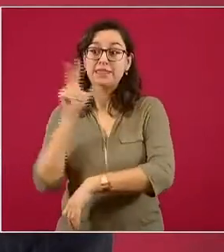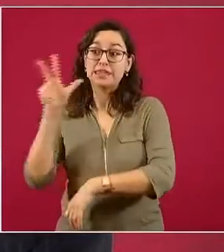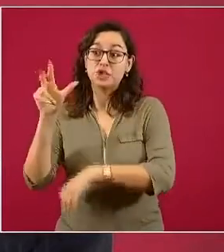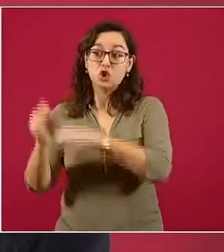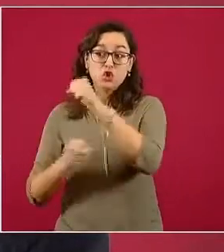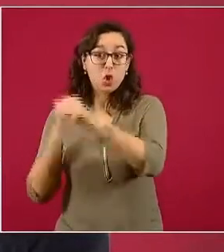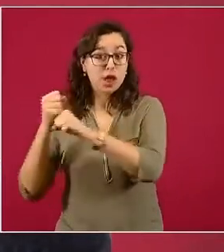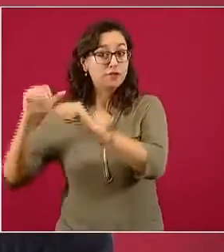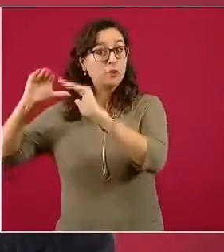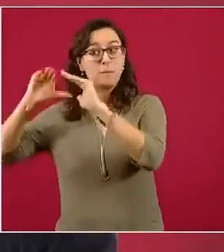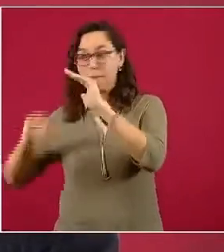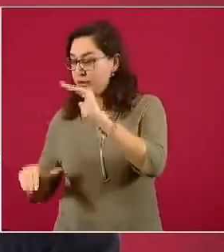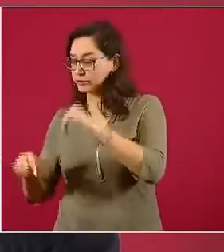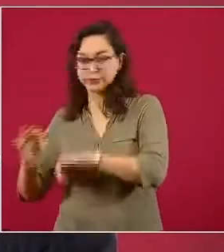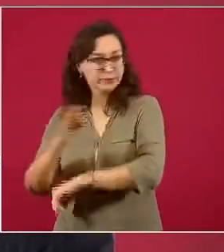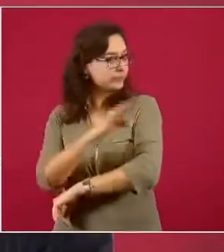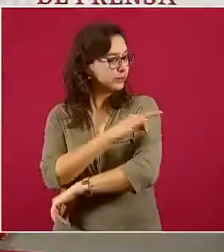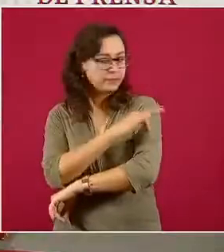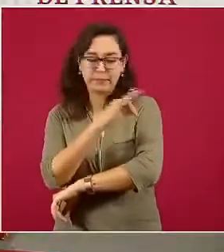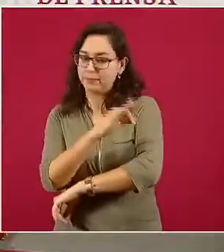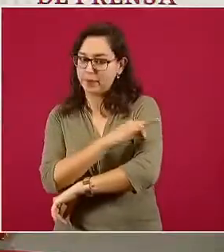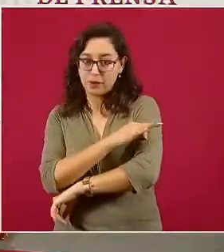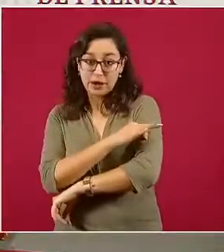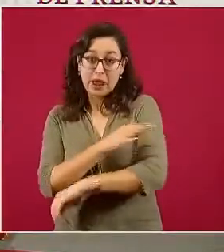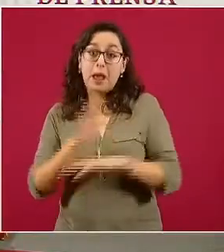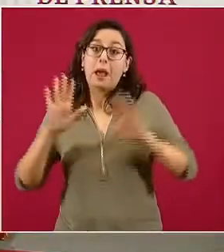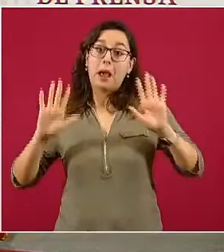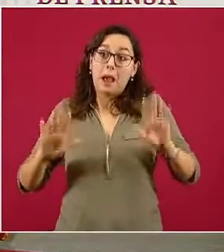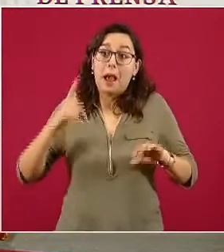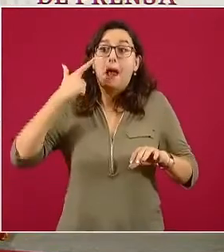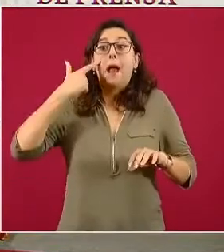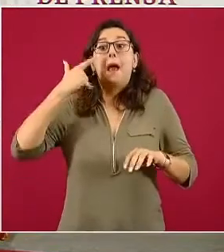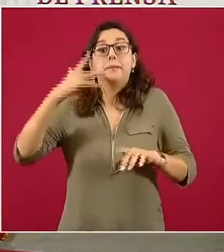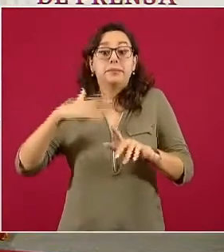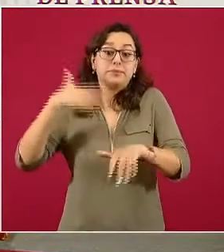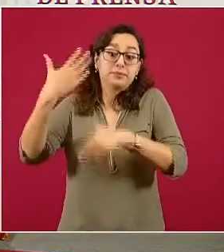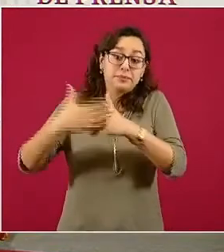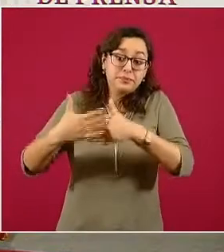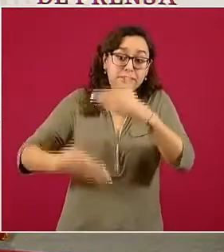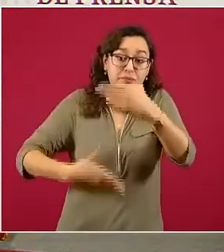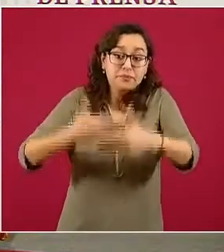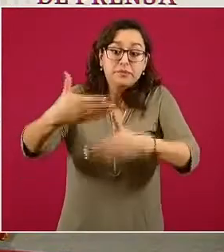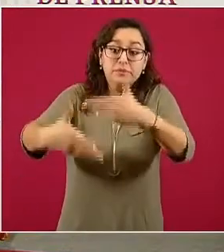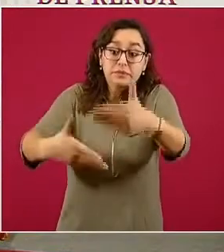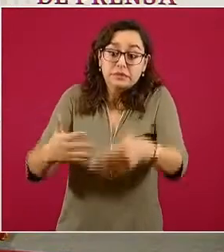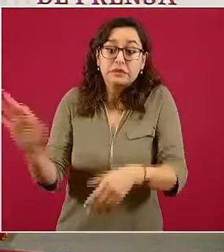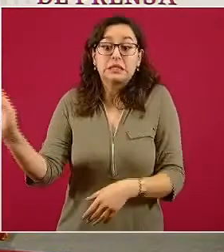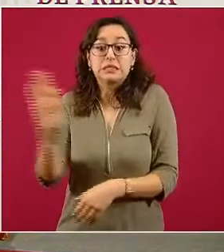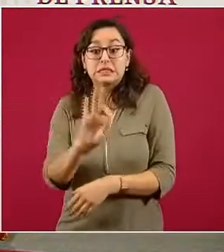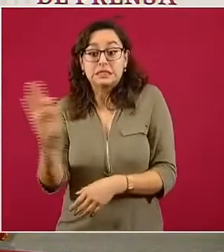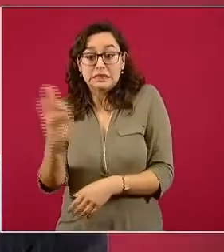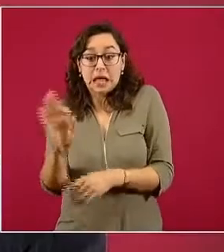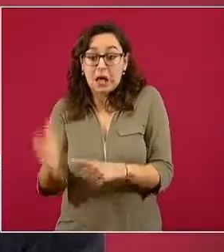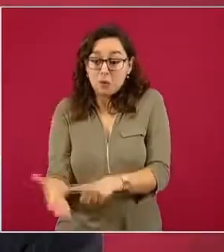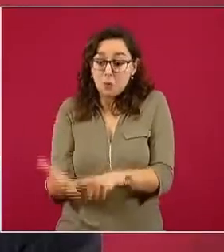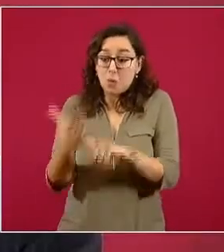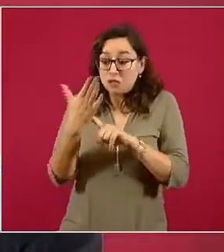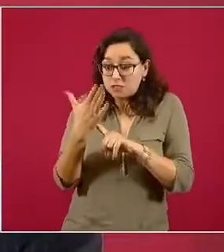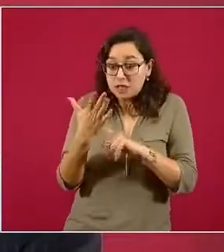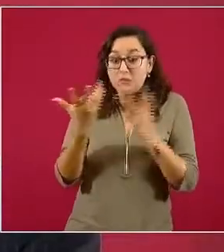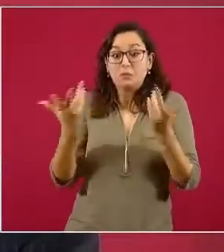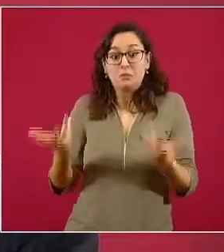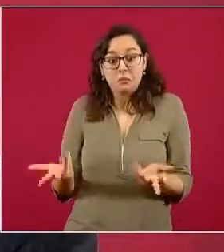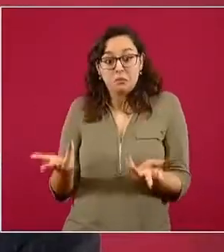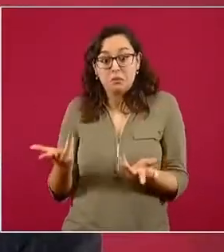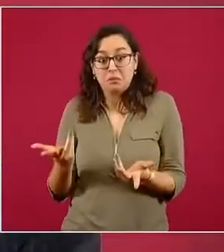los resultados de los ensayos clínicos, algunos ya en diseño, otros muy próximamente en inicio, que muestren el perfil de seguridad y